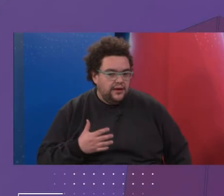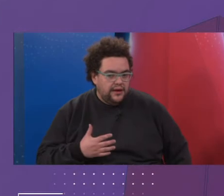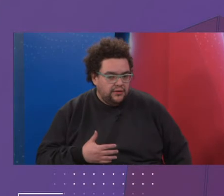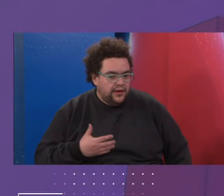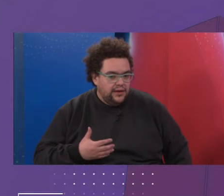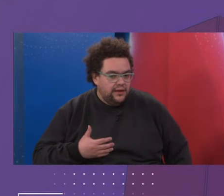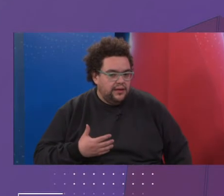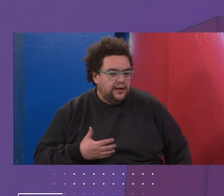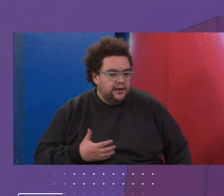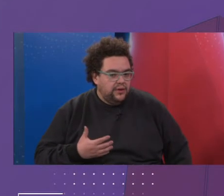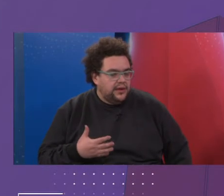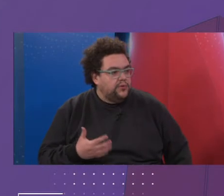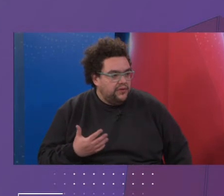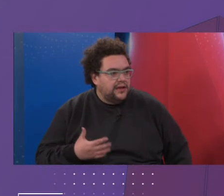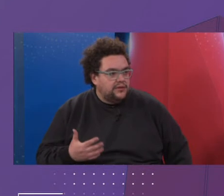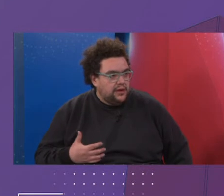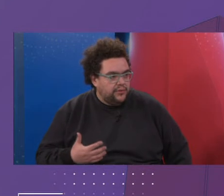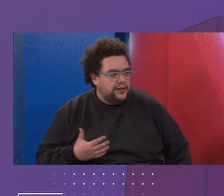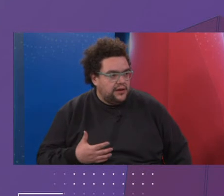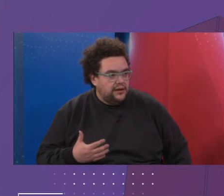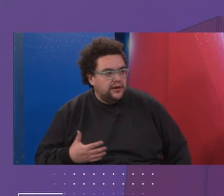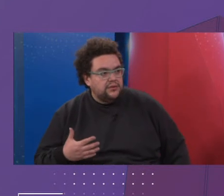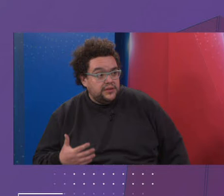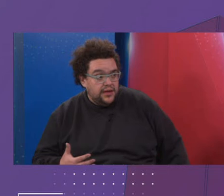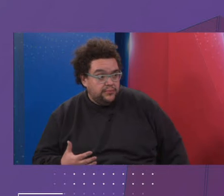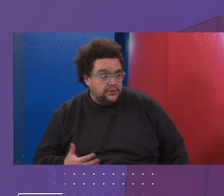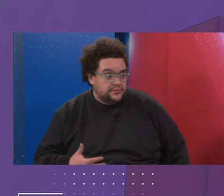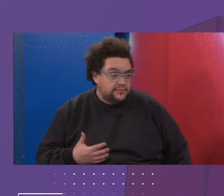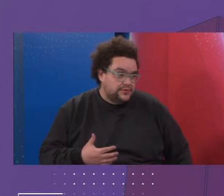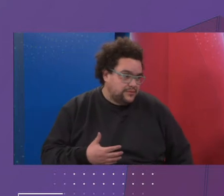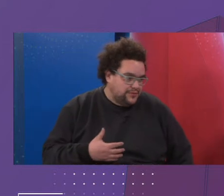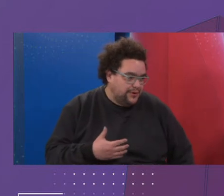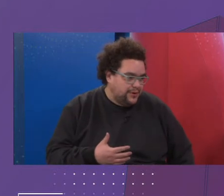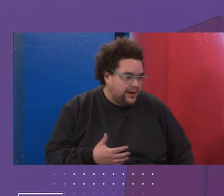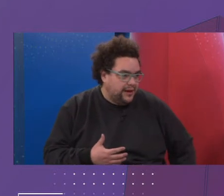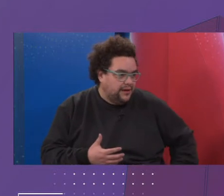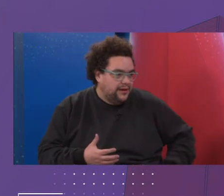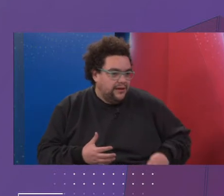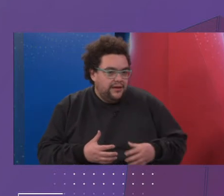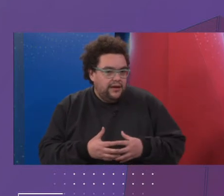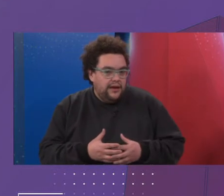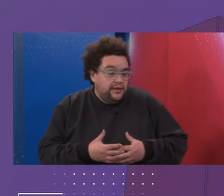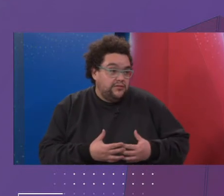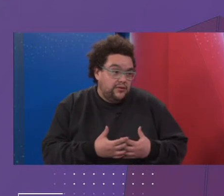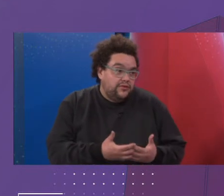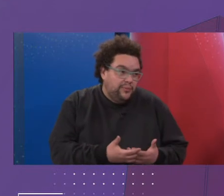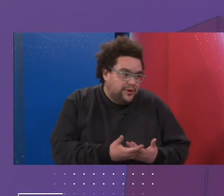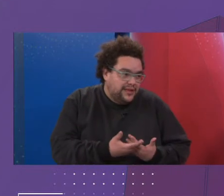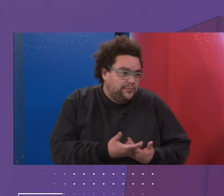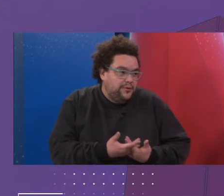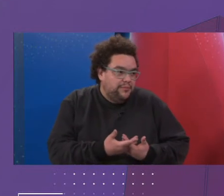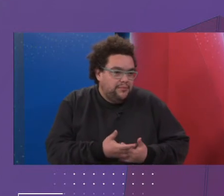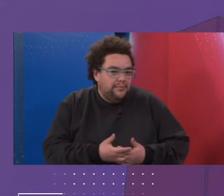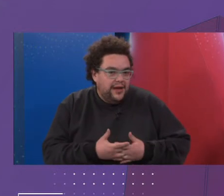creo que hay que tener en cuenta las modificaciones que pueden tener en el largo del tiempo yo soy de los que creen que las instituciones son